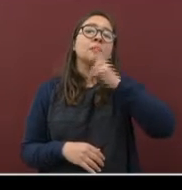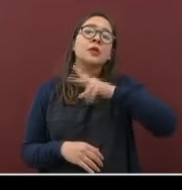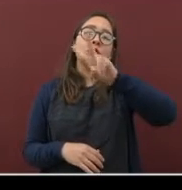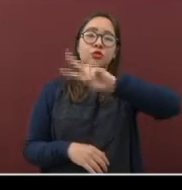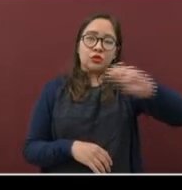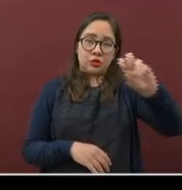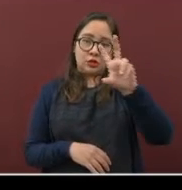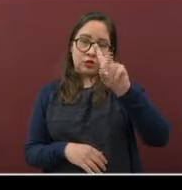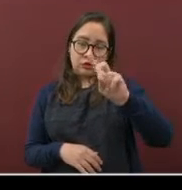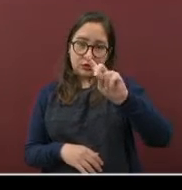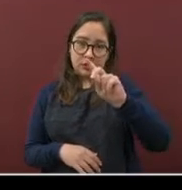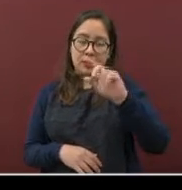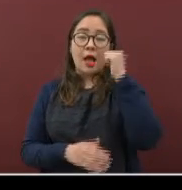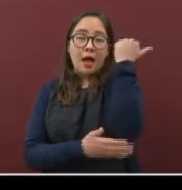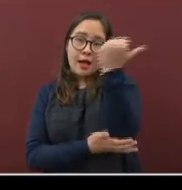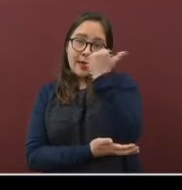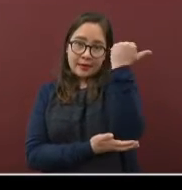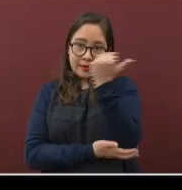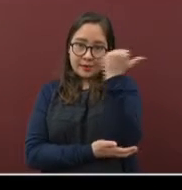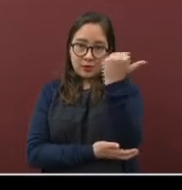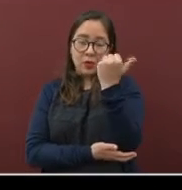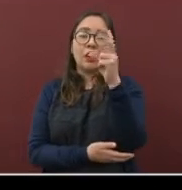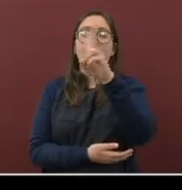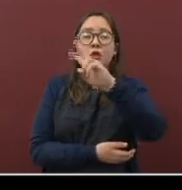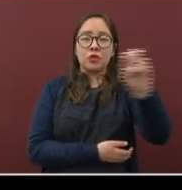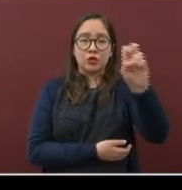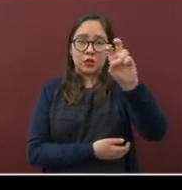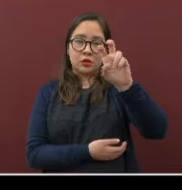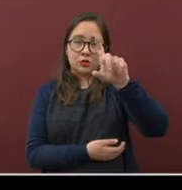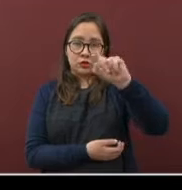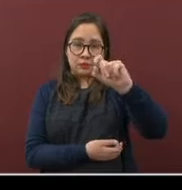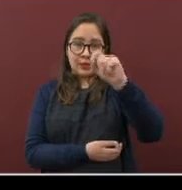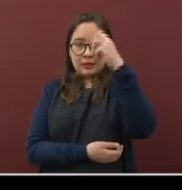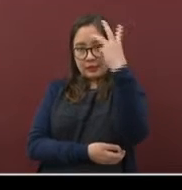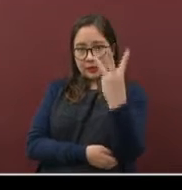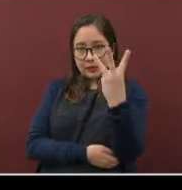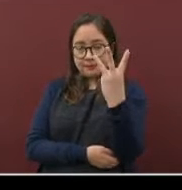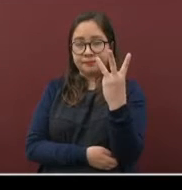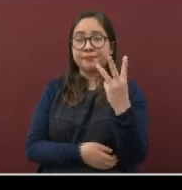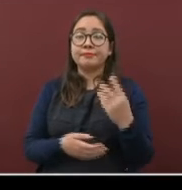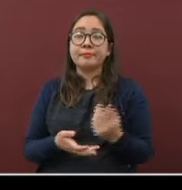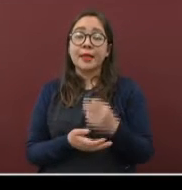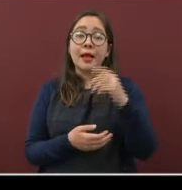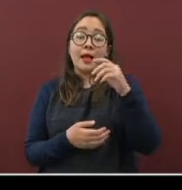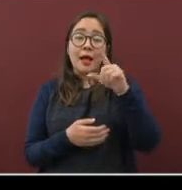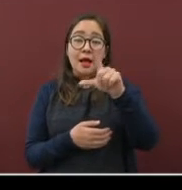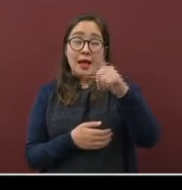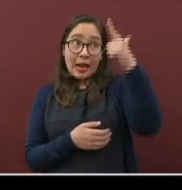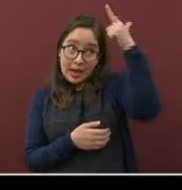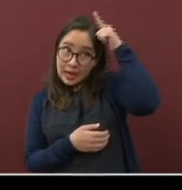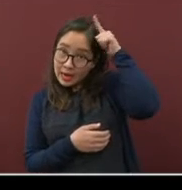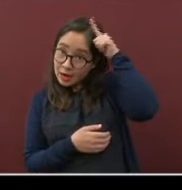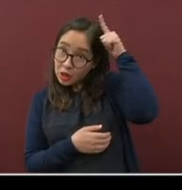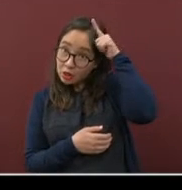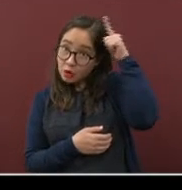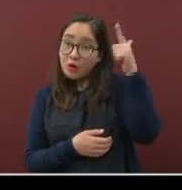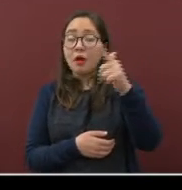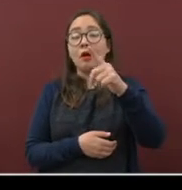230 y acayucan 223 lerdo de tejada